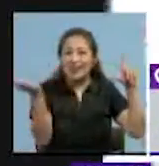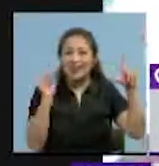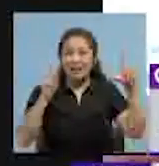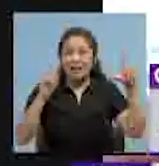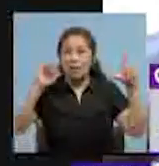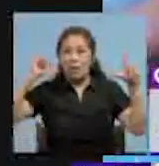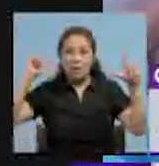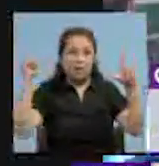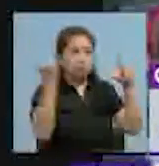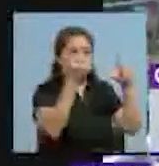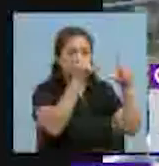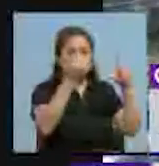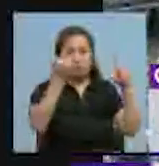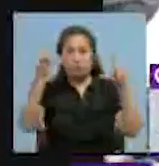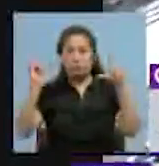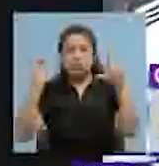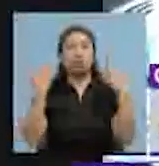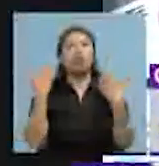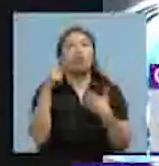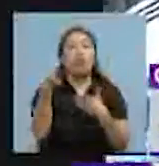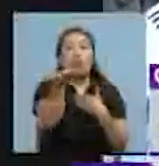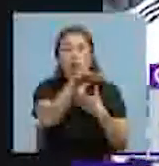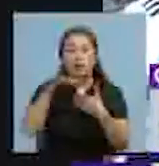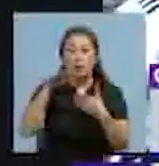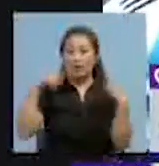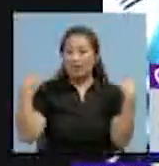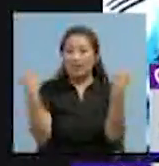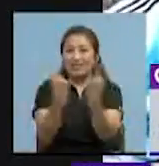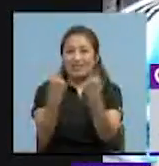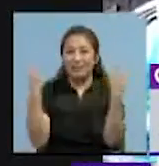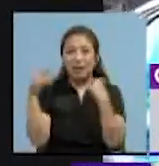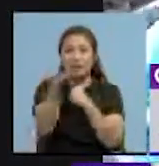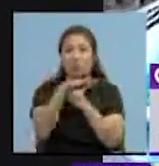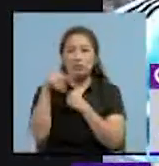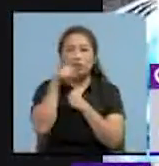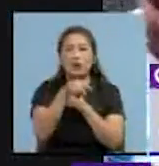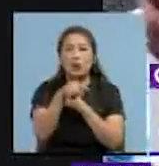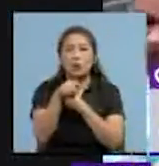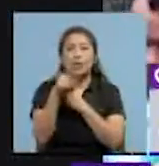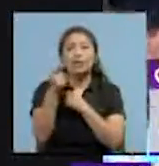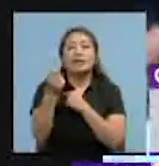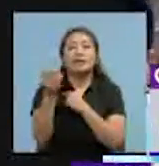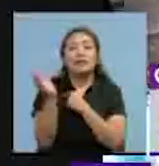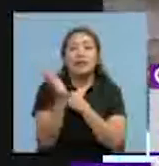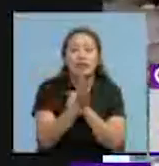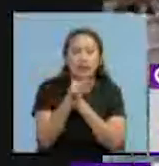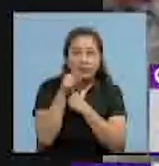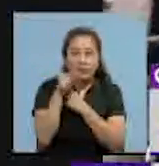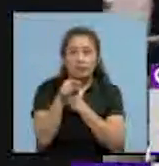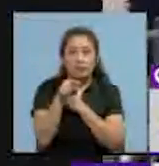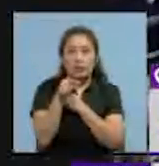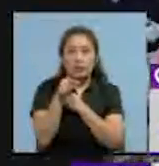girar para que ustedes vean todo lo que sucede alrededor de este lugar, ¿no? Que es prácticamente en